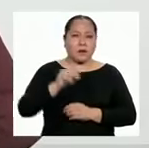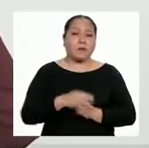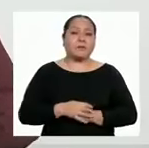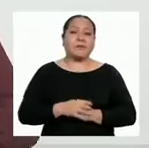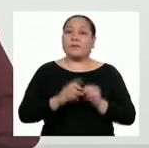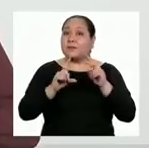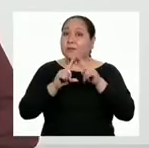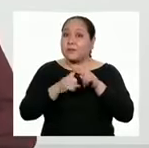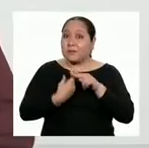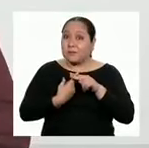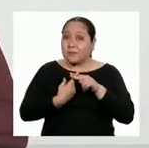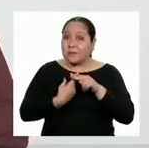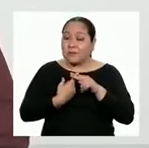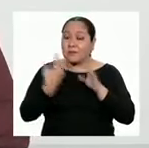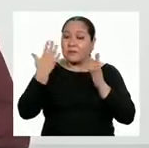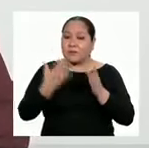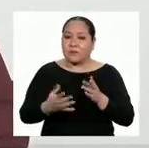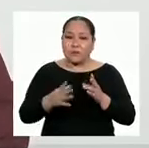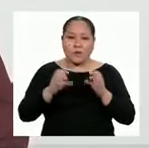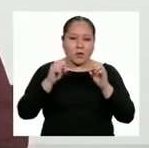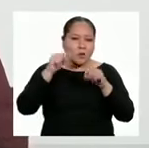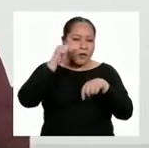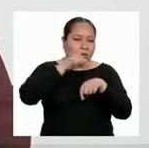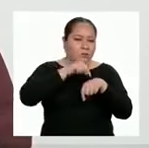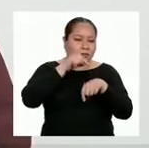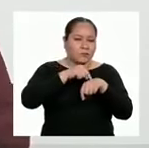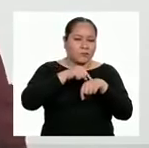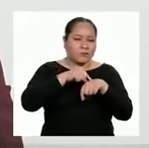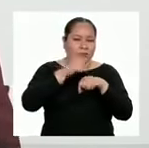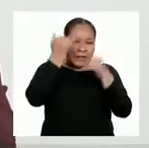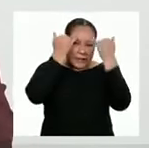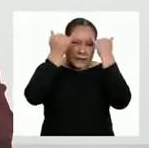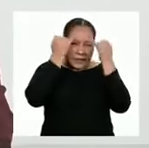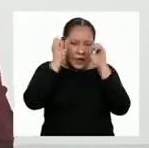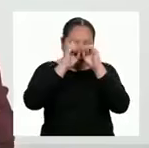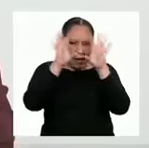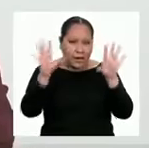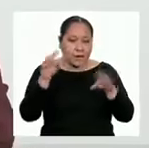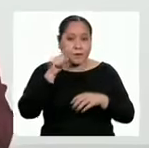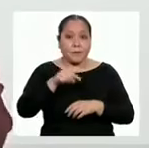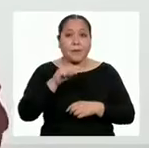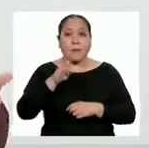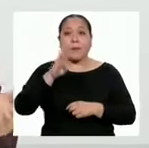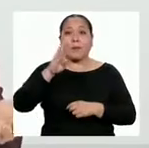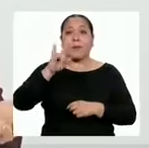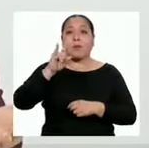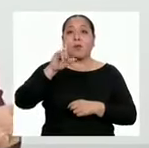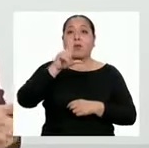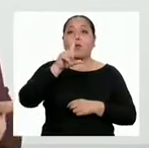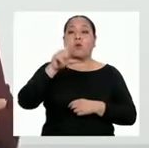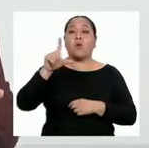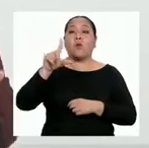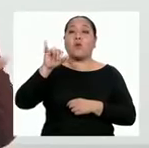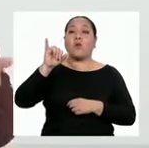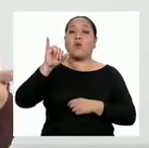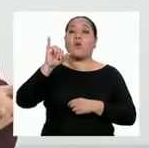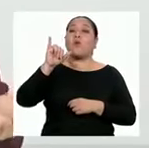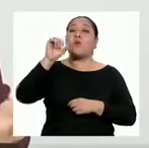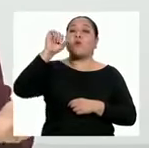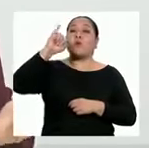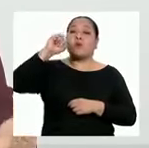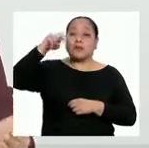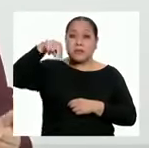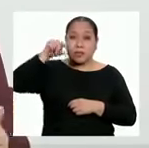punto de partida claro. Entonces, el bullying, también conocido como acoso escolar, es